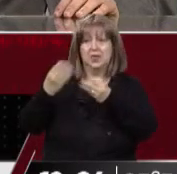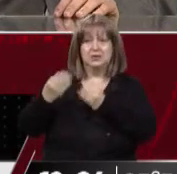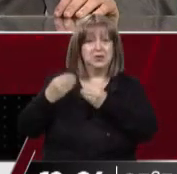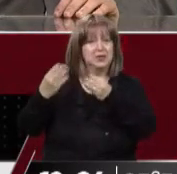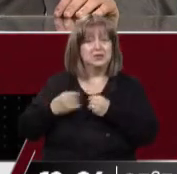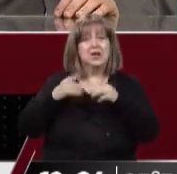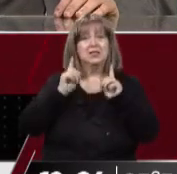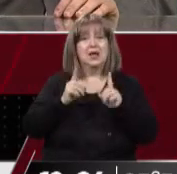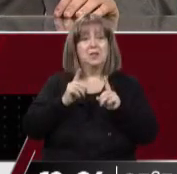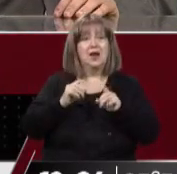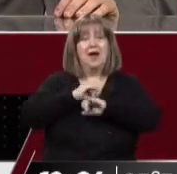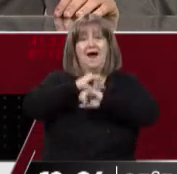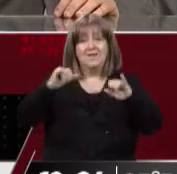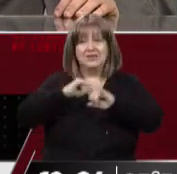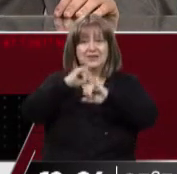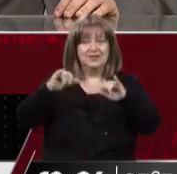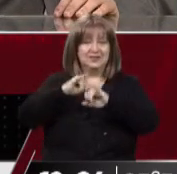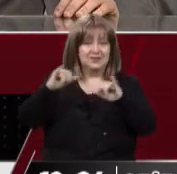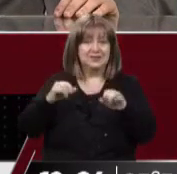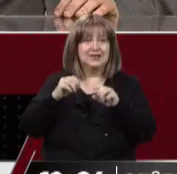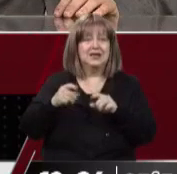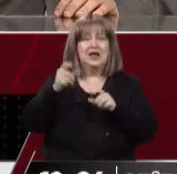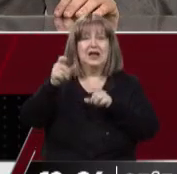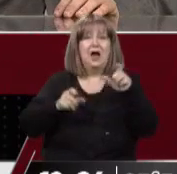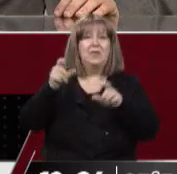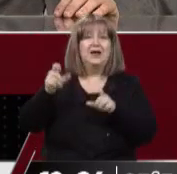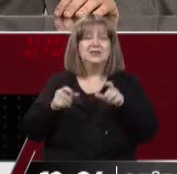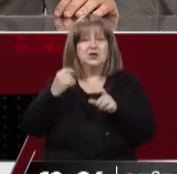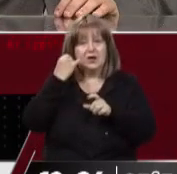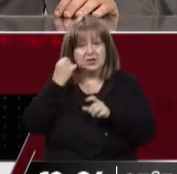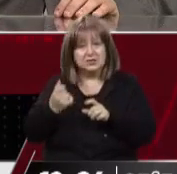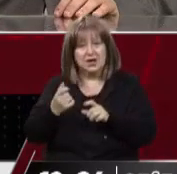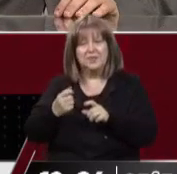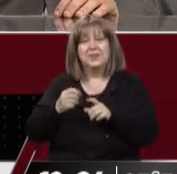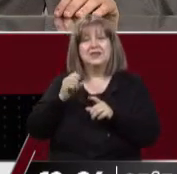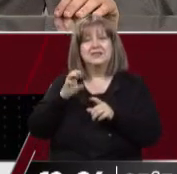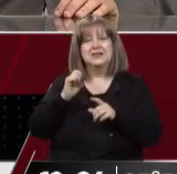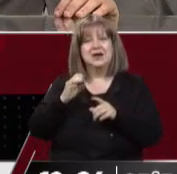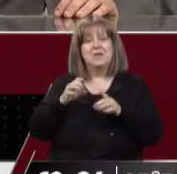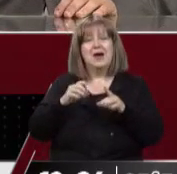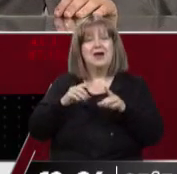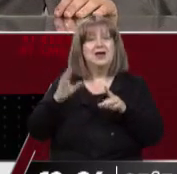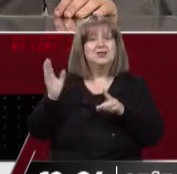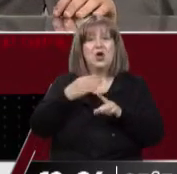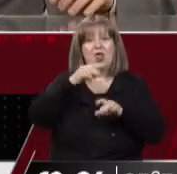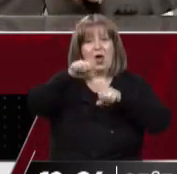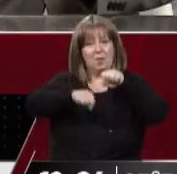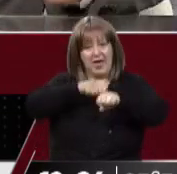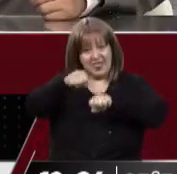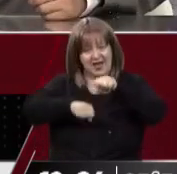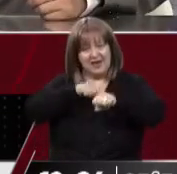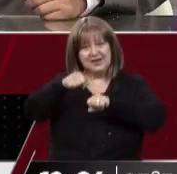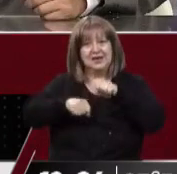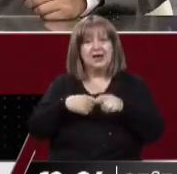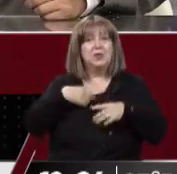sino que el principal sponsor nuestro es la gente, esa comunidad en arroba todo pedal y un montón de gente más que nos sigue a través de